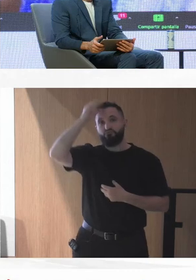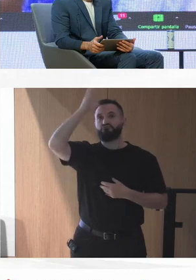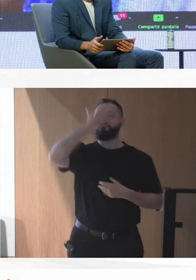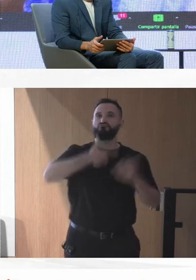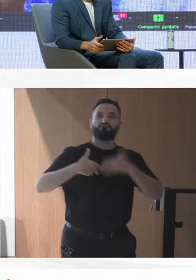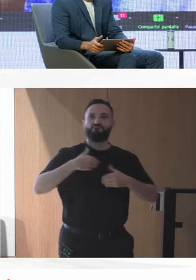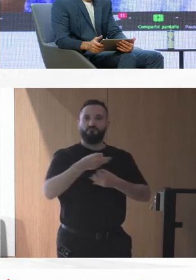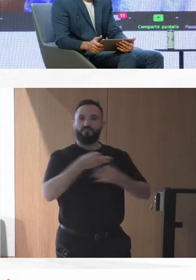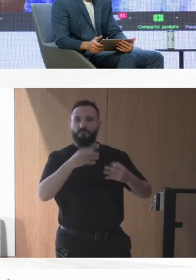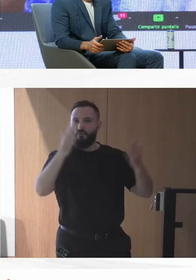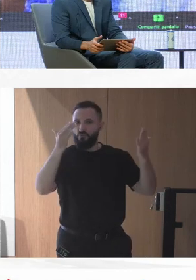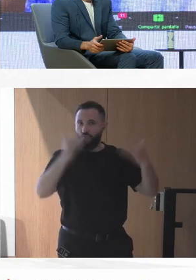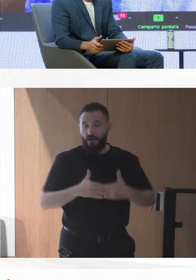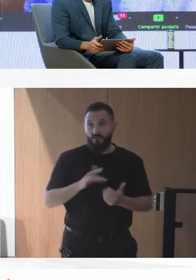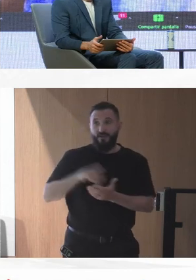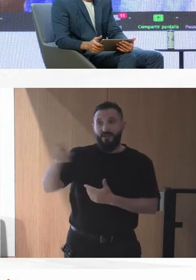de identificar la naturaleza